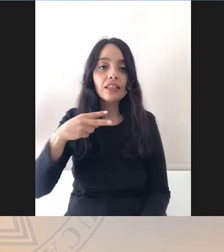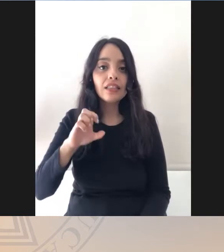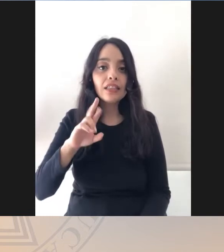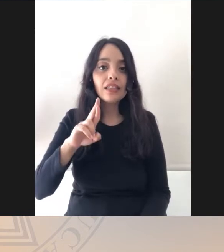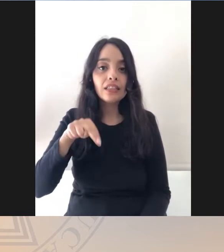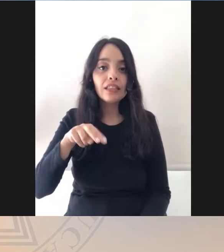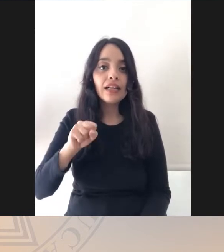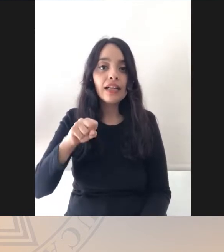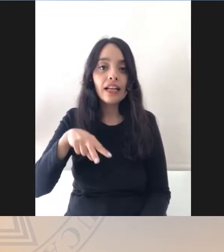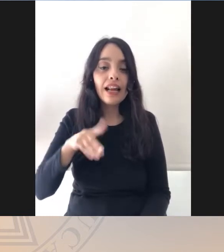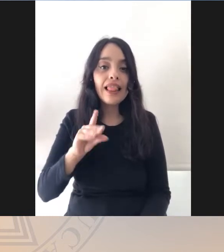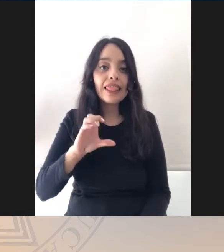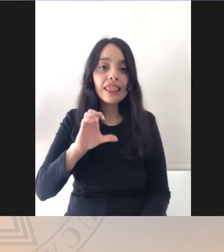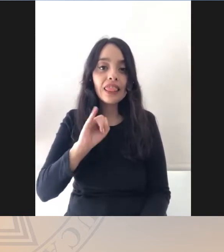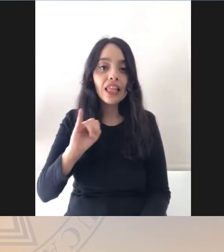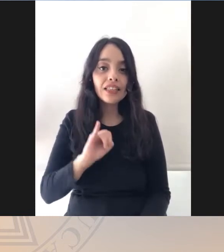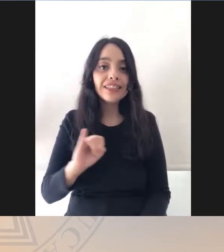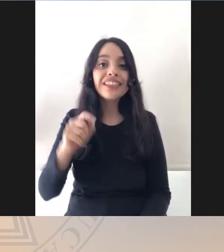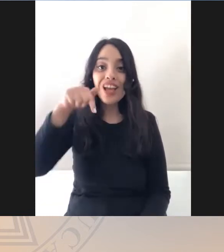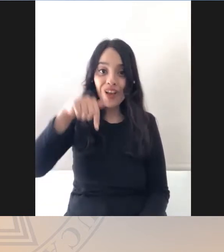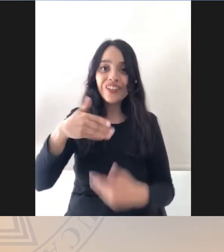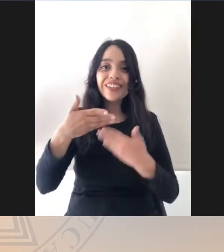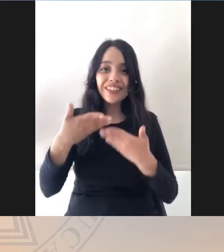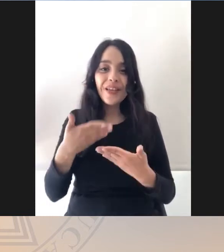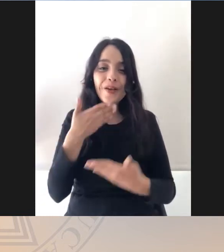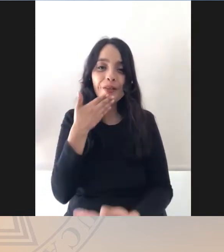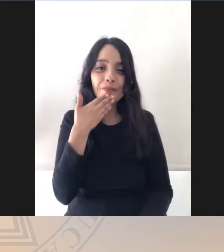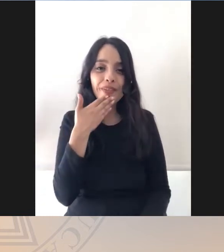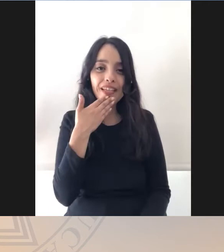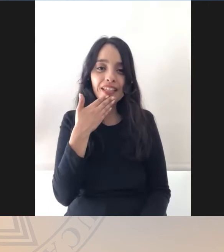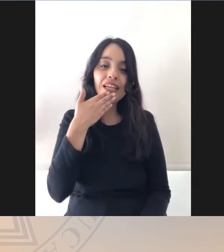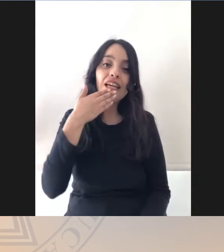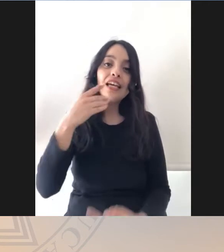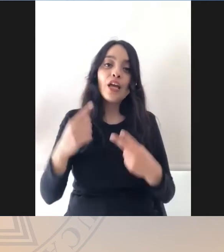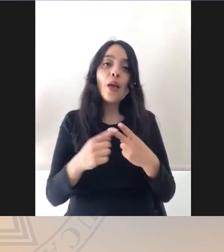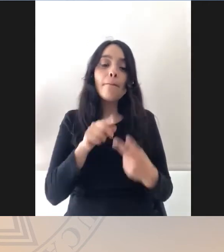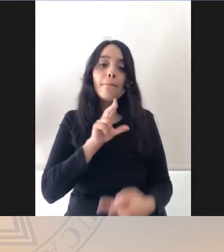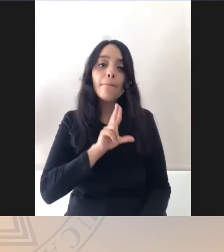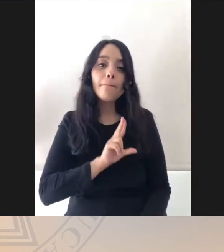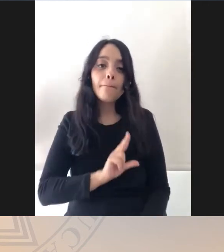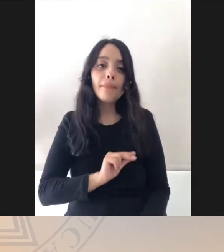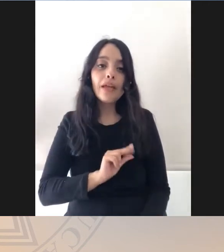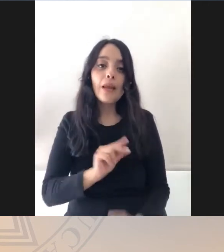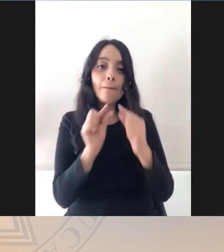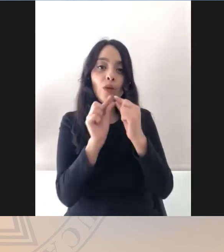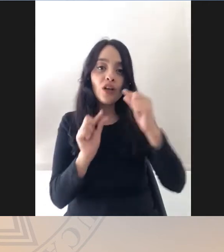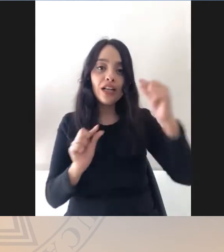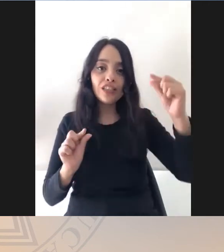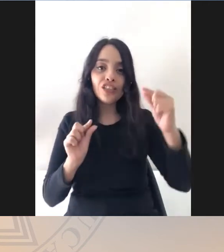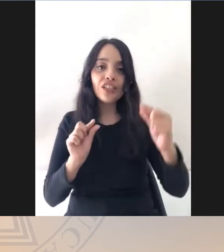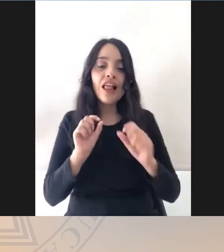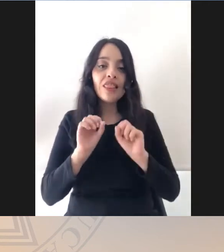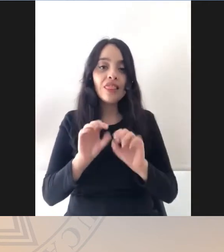encuentra presente también el día de hoy, y nuestro Premio Nacional de Educación, la profesora